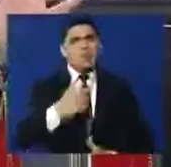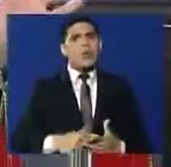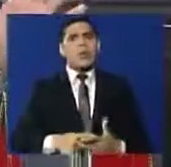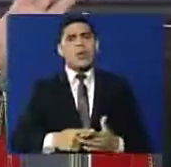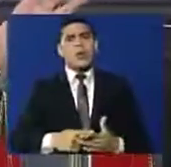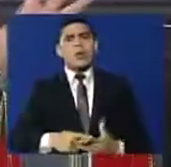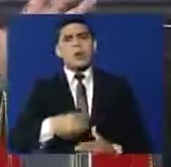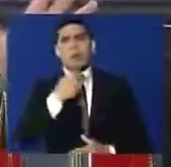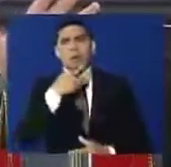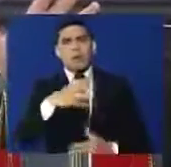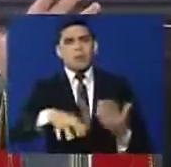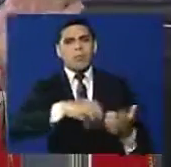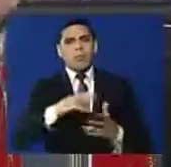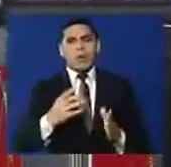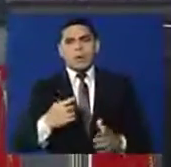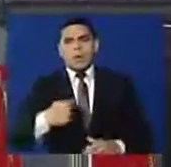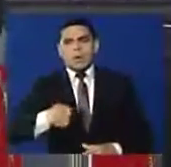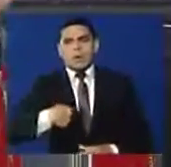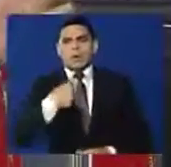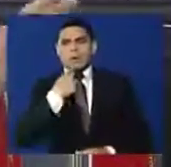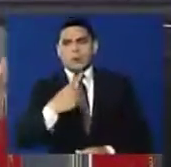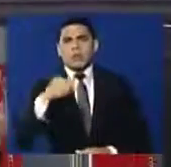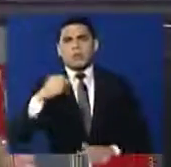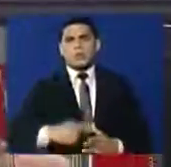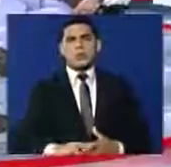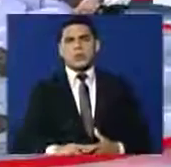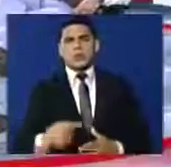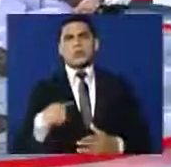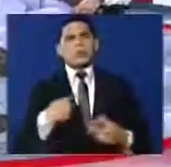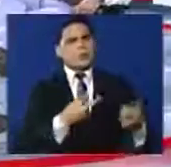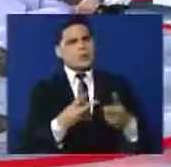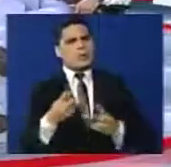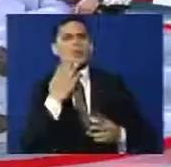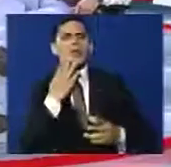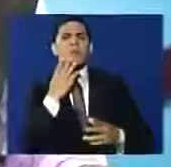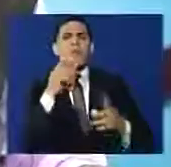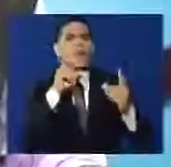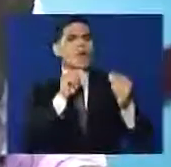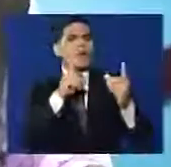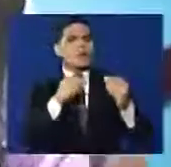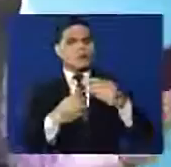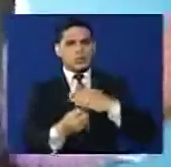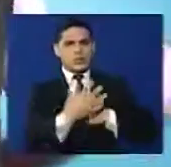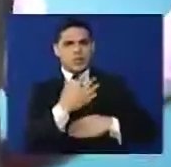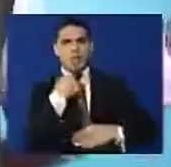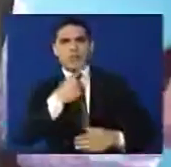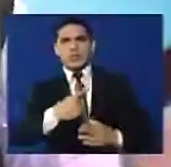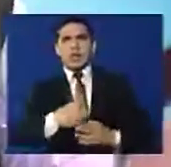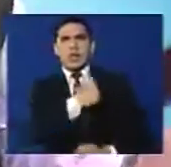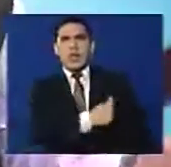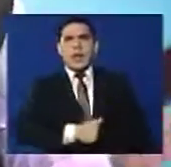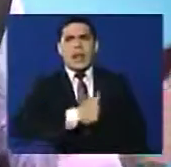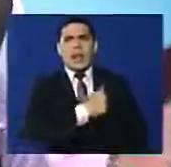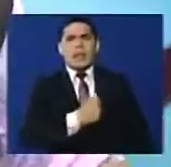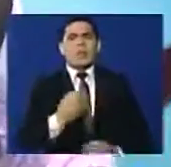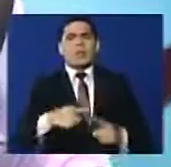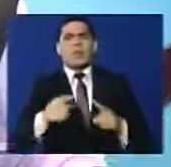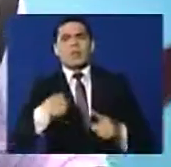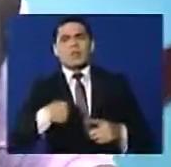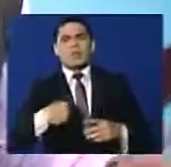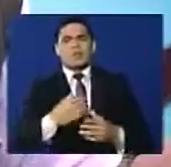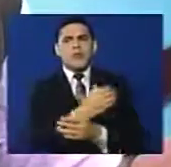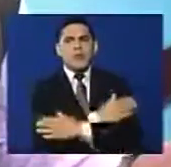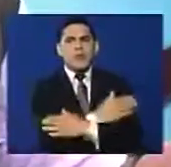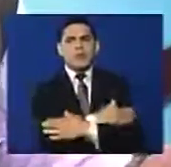es el problema? No, chévere. Porque el público es general. No, y yo he recibido en mi Twitter, por ejemplo, mensajes que me dicen, bueno, qué lástima que pienses así, pero te felicito